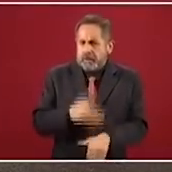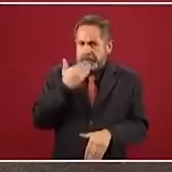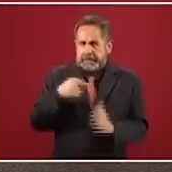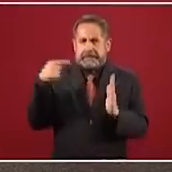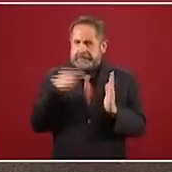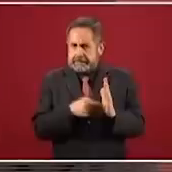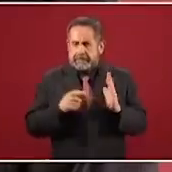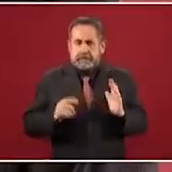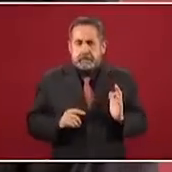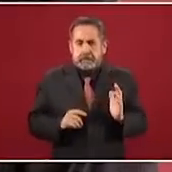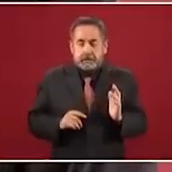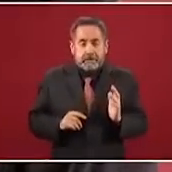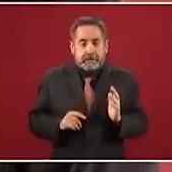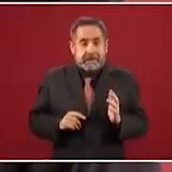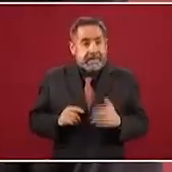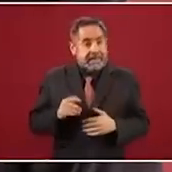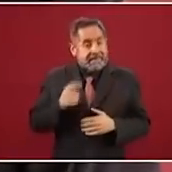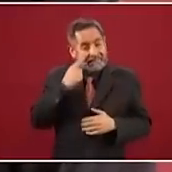Es un choque